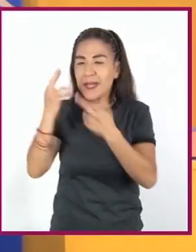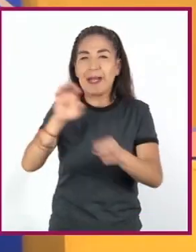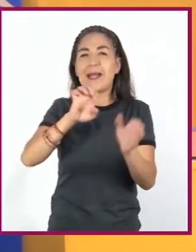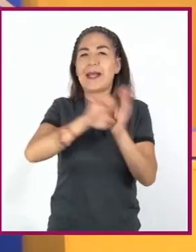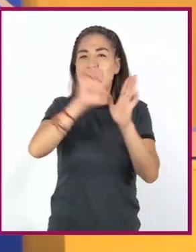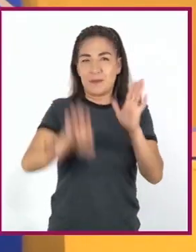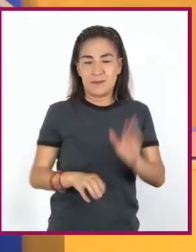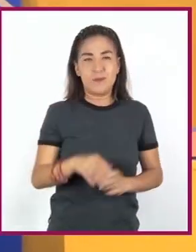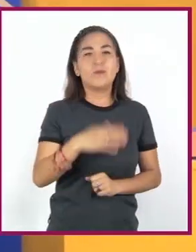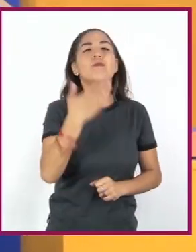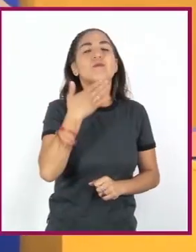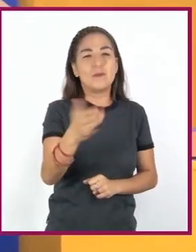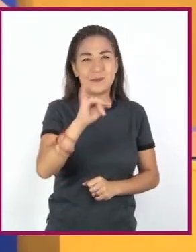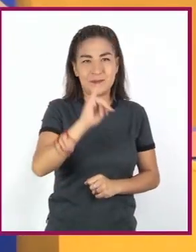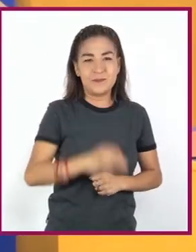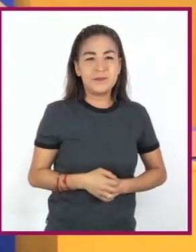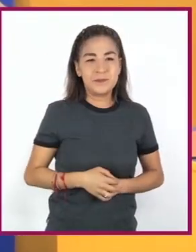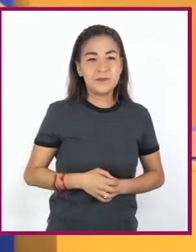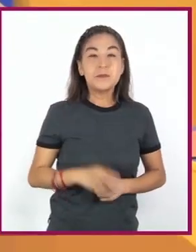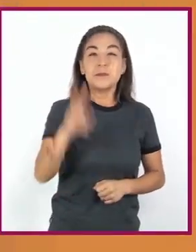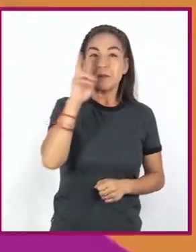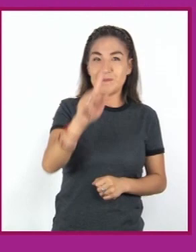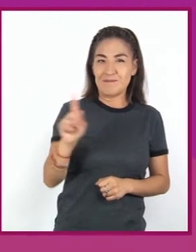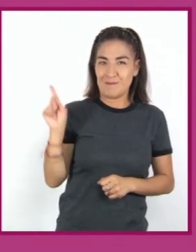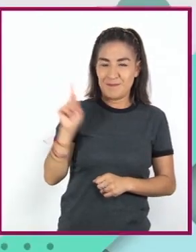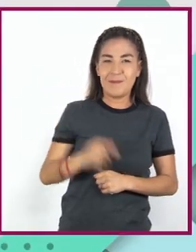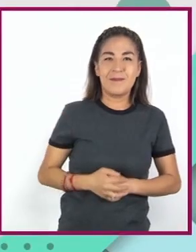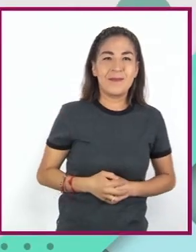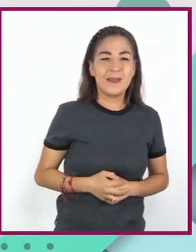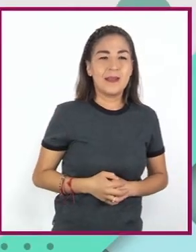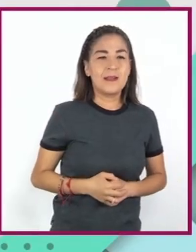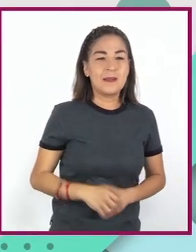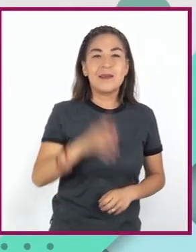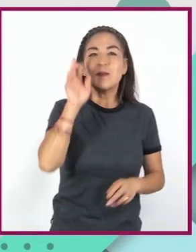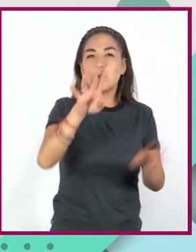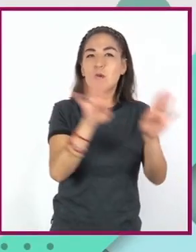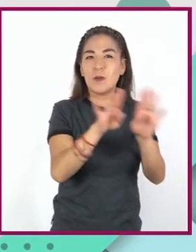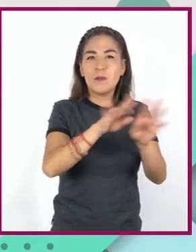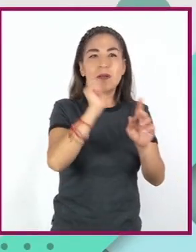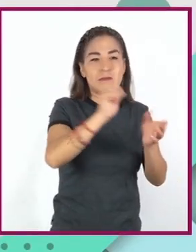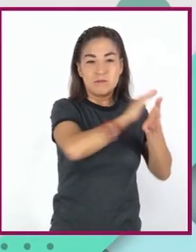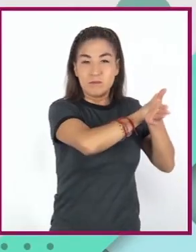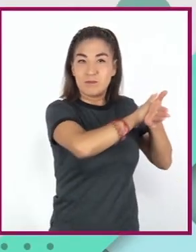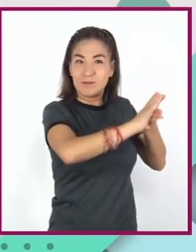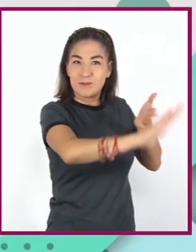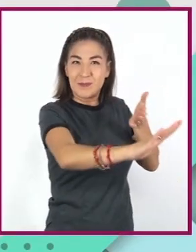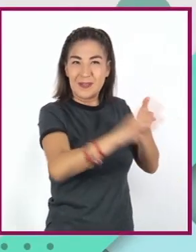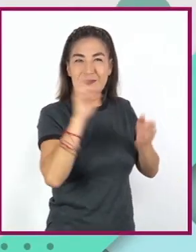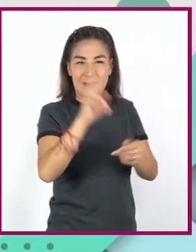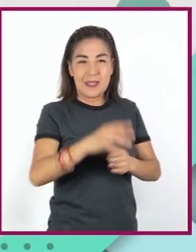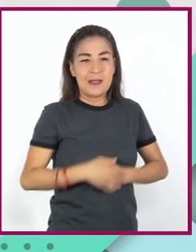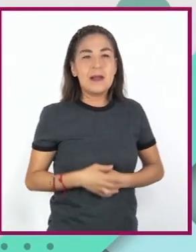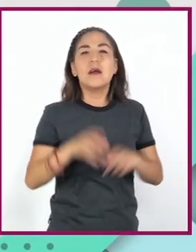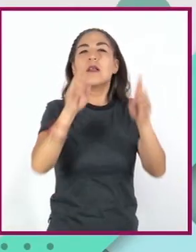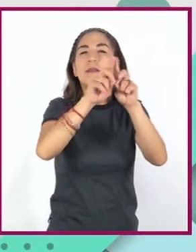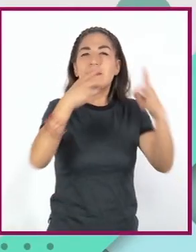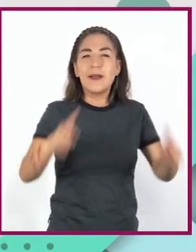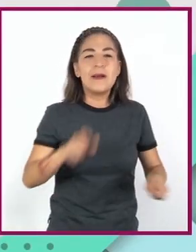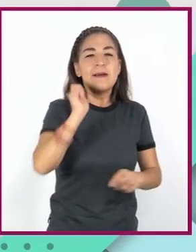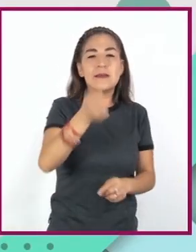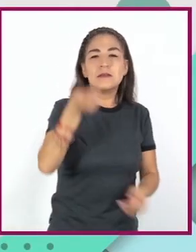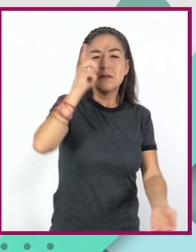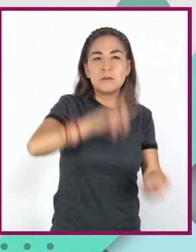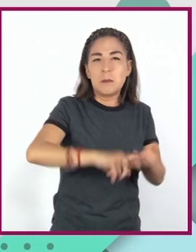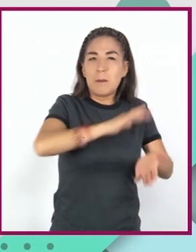De acuerdo. Observen detenidamente los desarrollos planos que se muestran. Como hemos estudiado, un desarrollo plano es